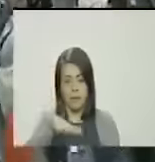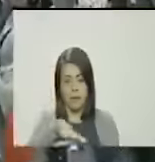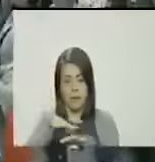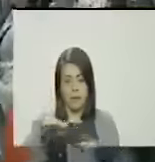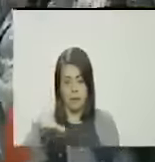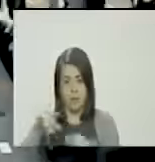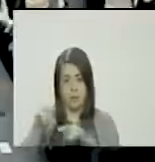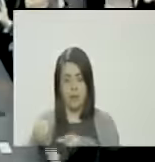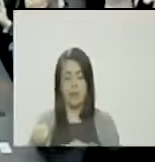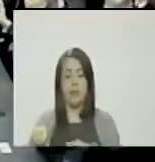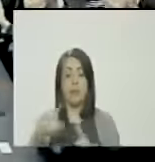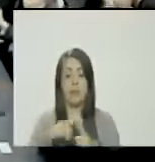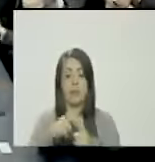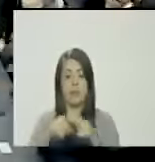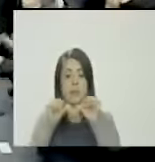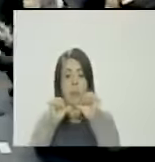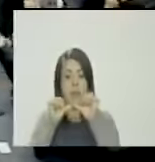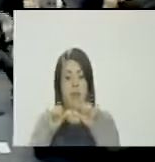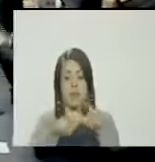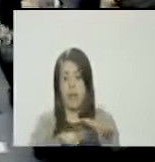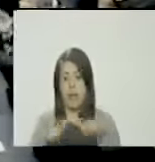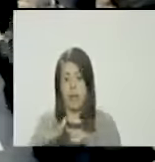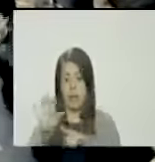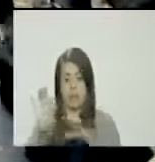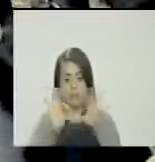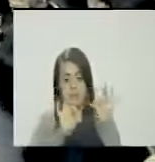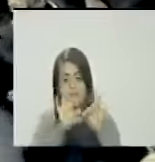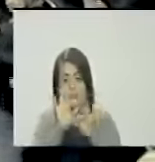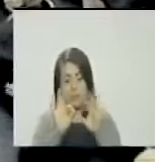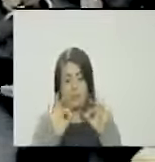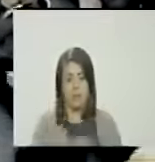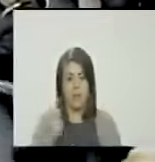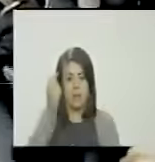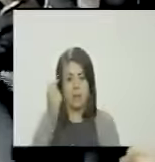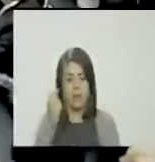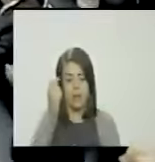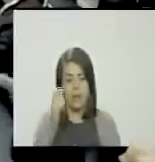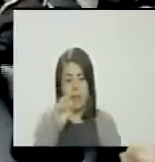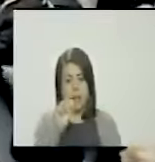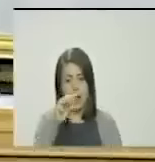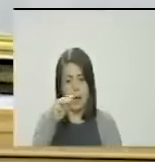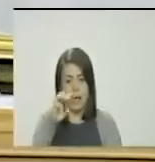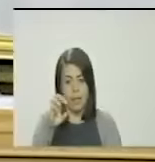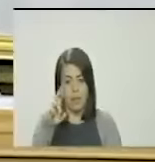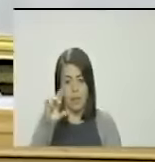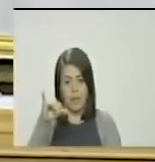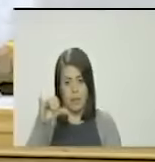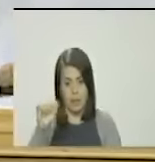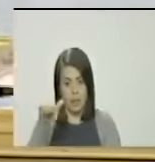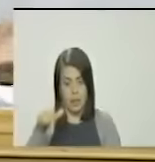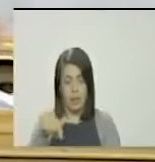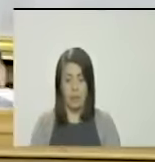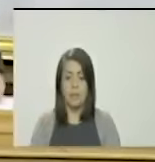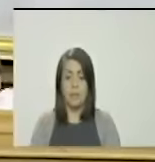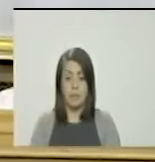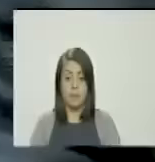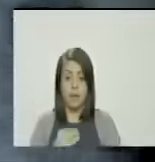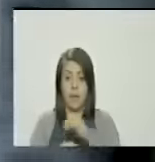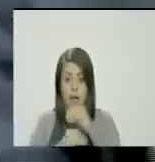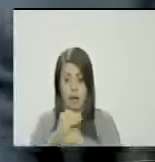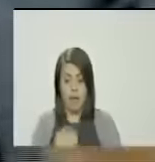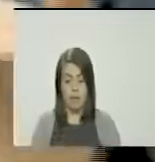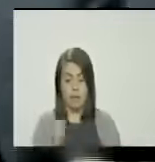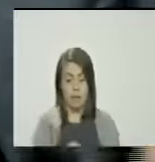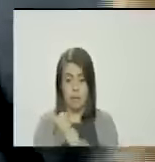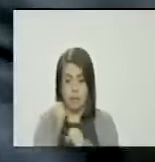Mayoría evidente. En consecuencia, queda elegida la diputada América Pérez Dávila para que ejerza